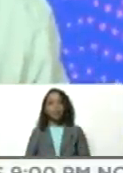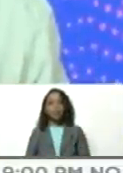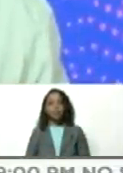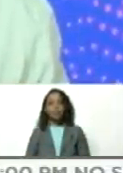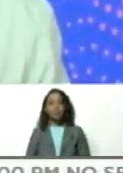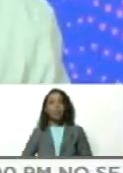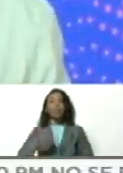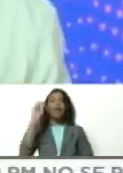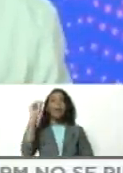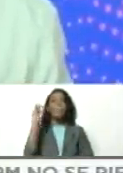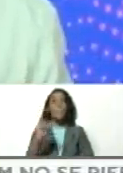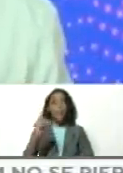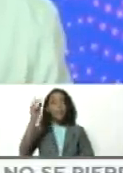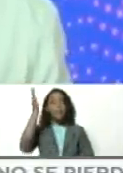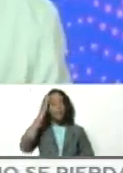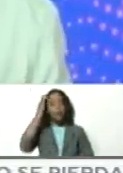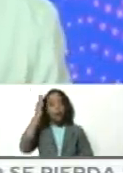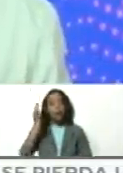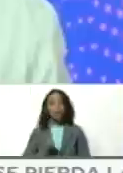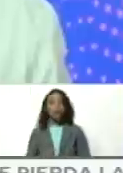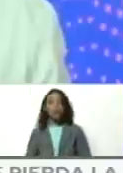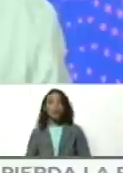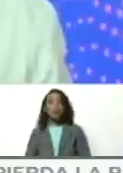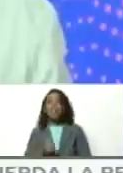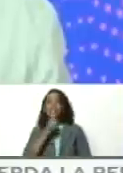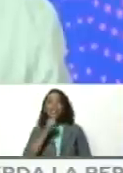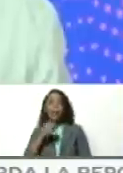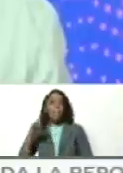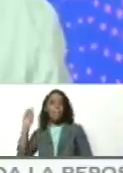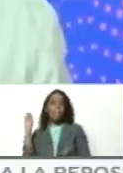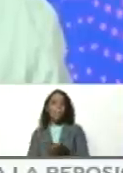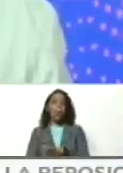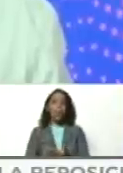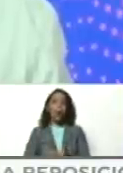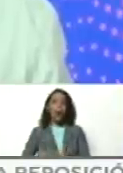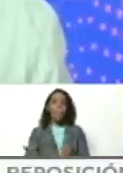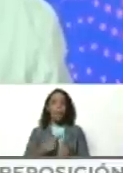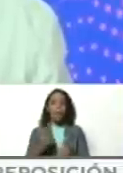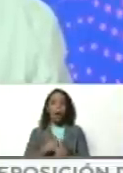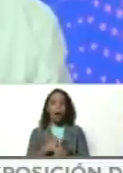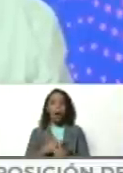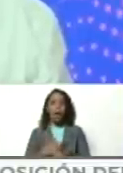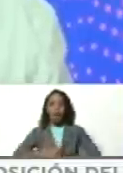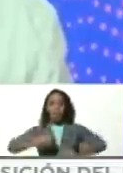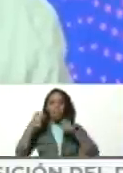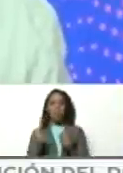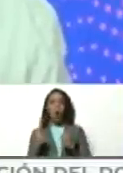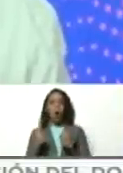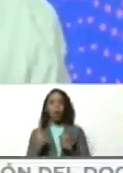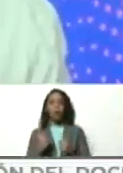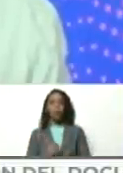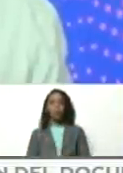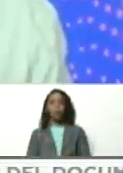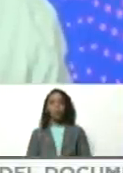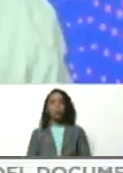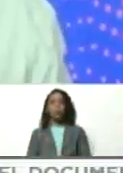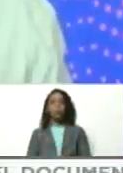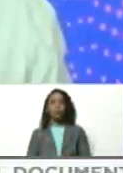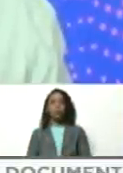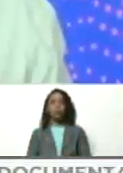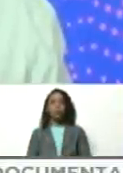Y también sé quién se impuso en las primarias a trocha y mocha.